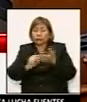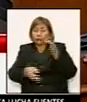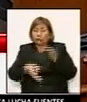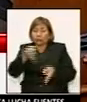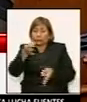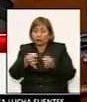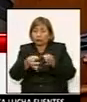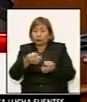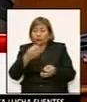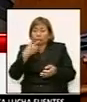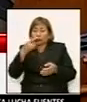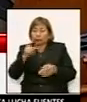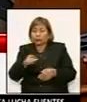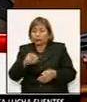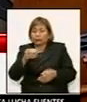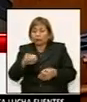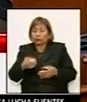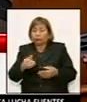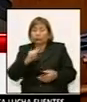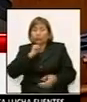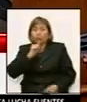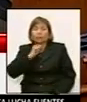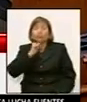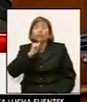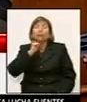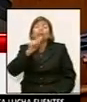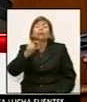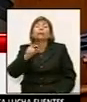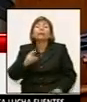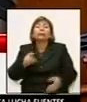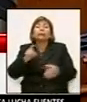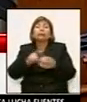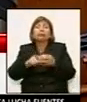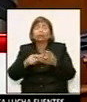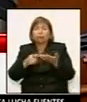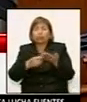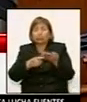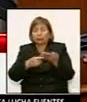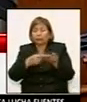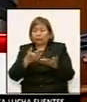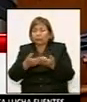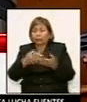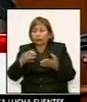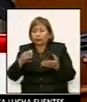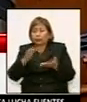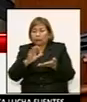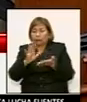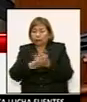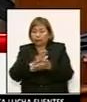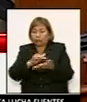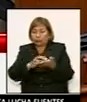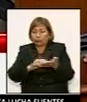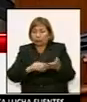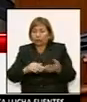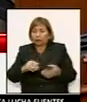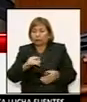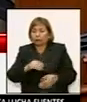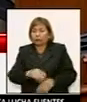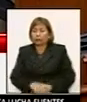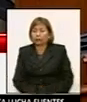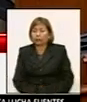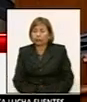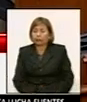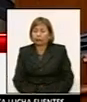Justicia es justamente la ausencia de la interoperabilidad de las datas de los sistemas